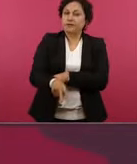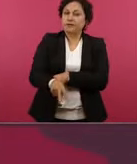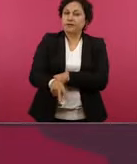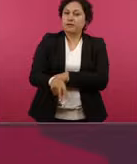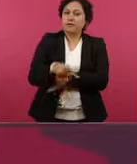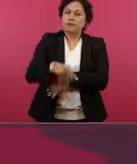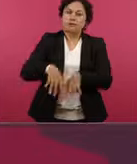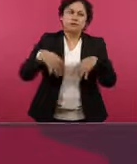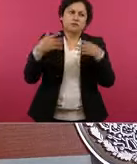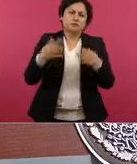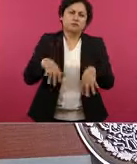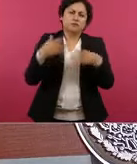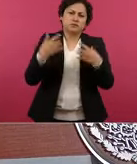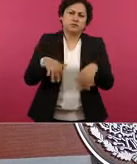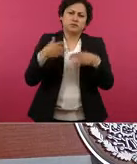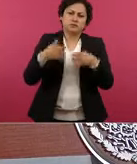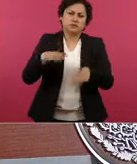retrógradas,